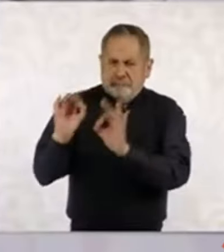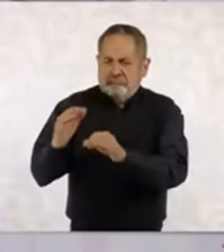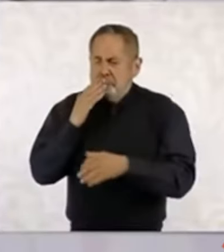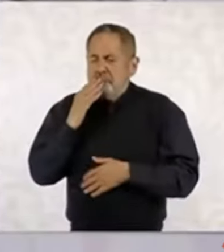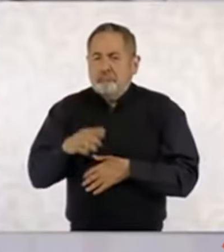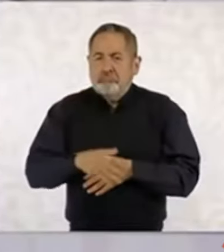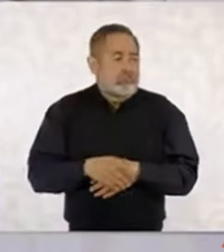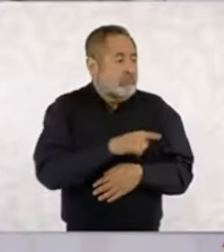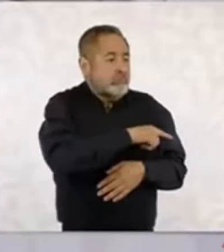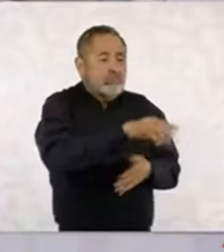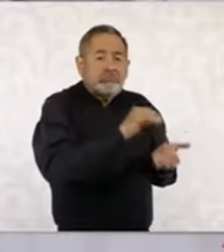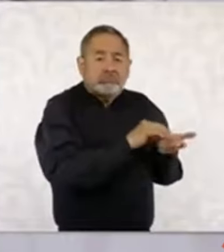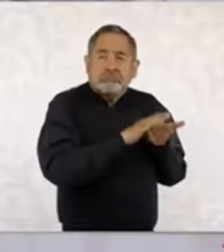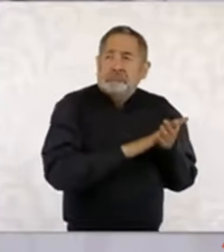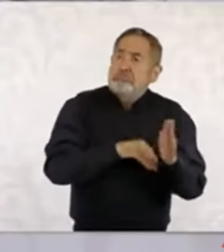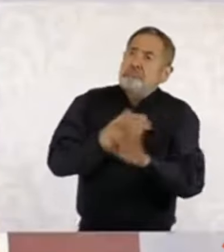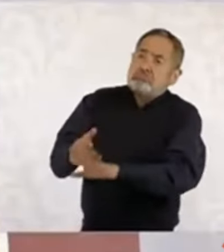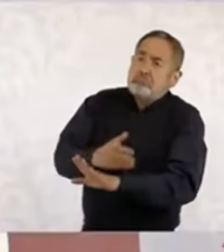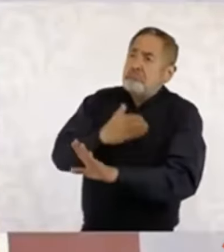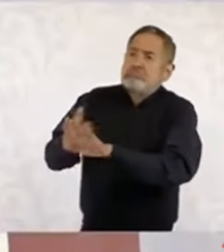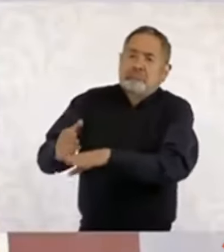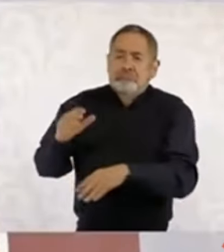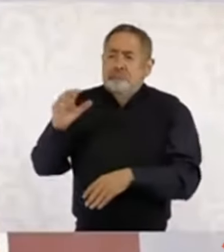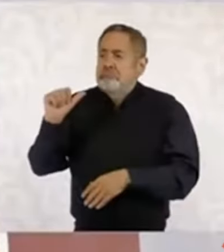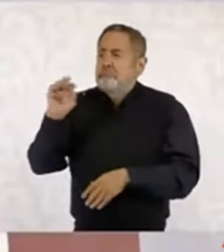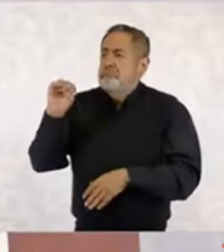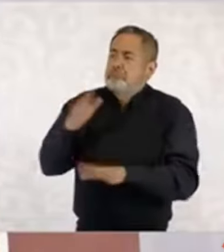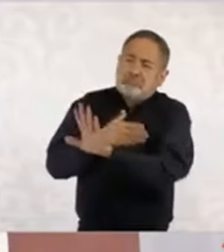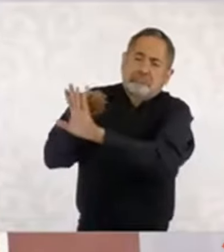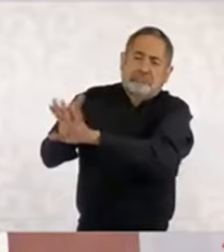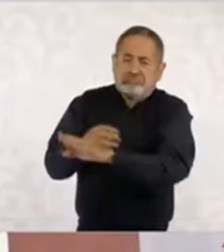él y contra nosotros.